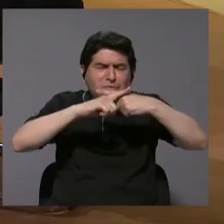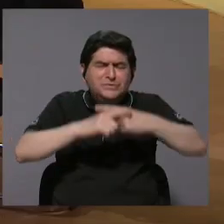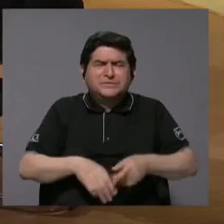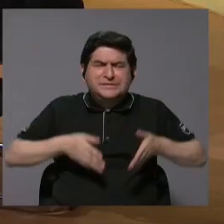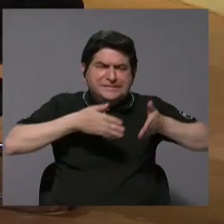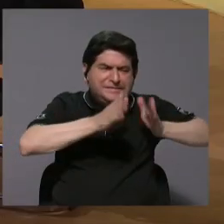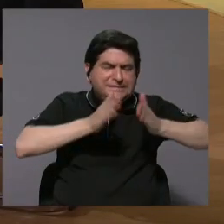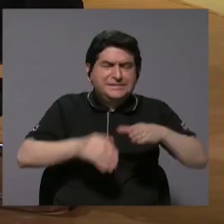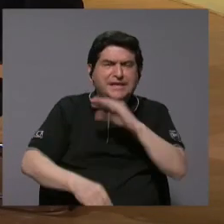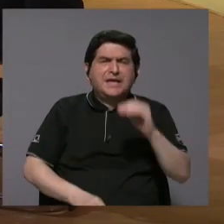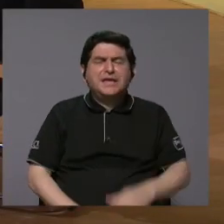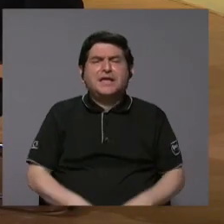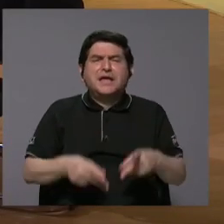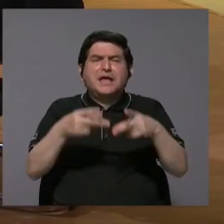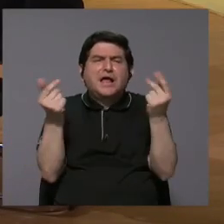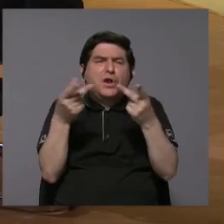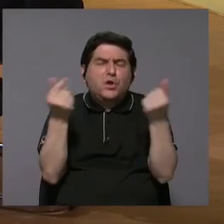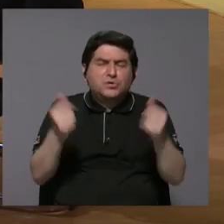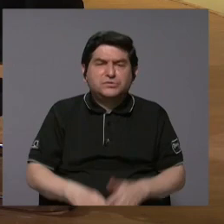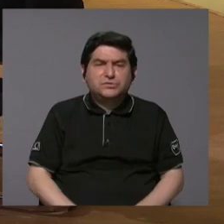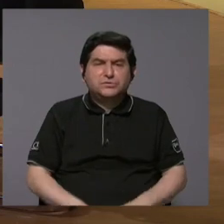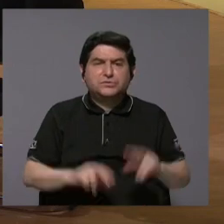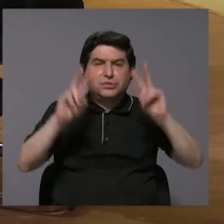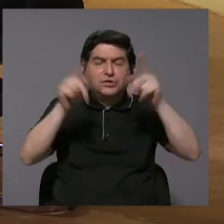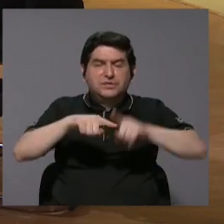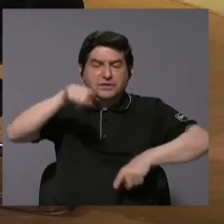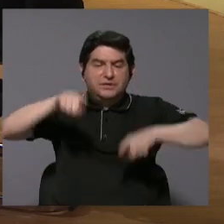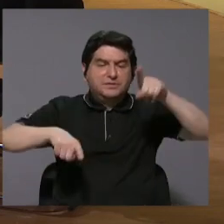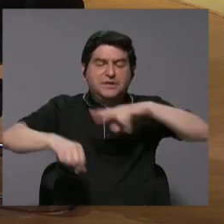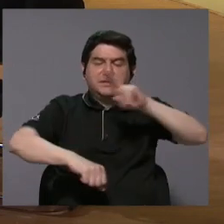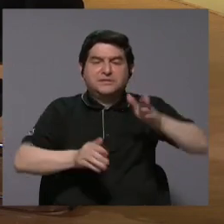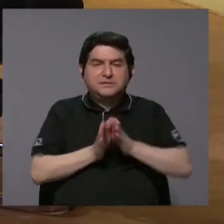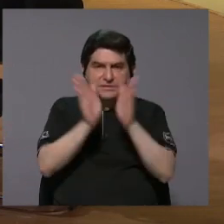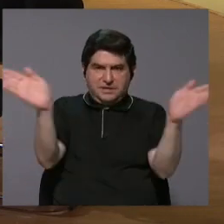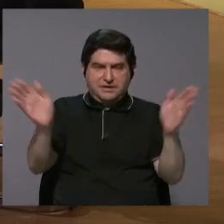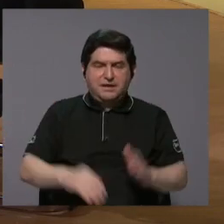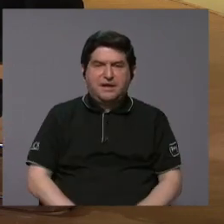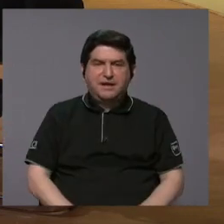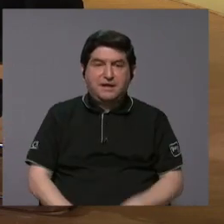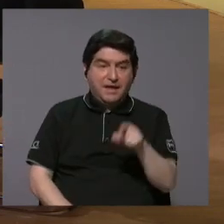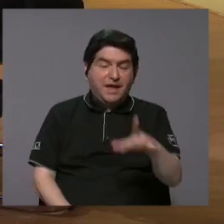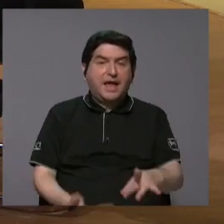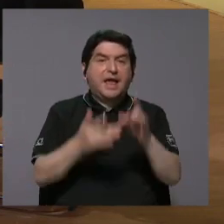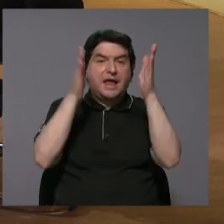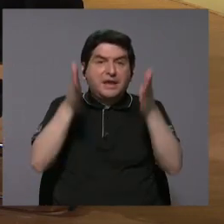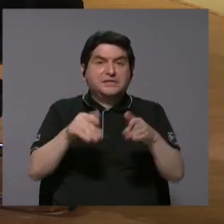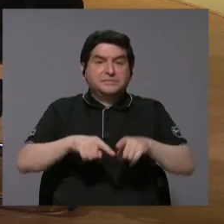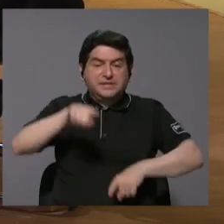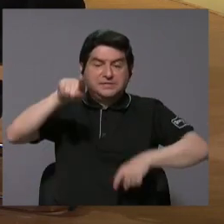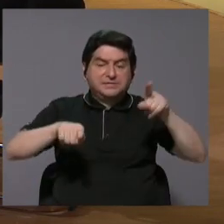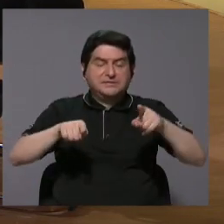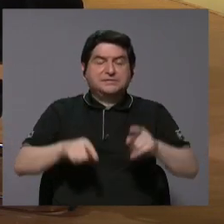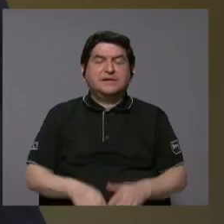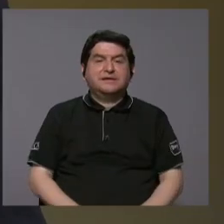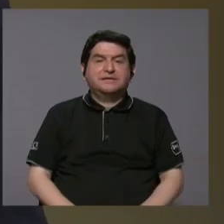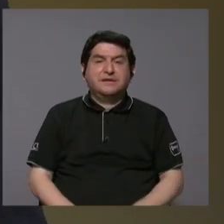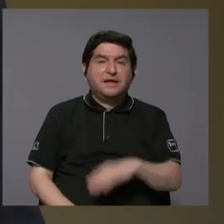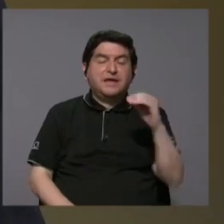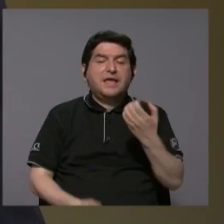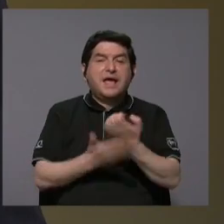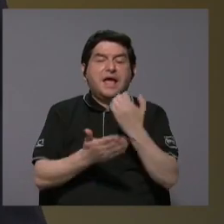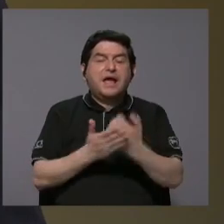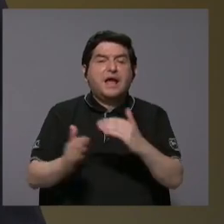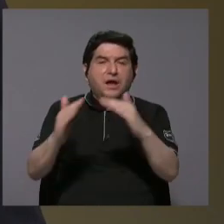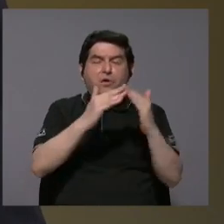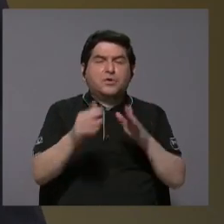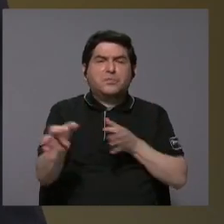viales, ¿verdad? Y temas de estadística en general, pero él como especialista en estadística y economía urbana creo que puede